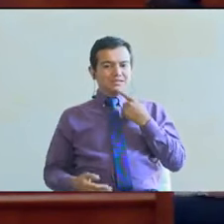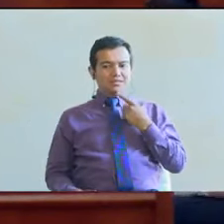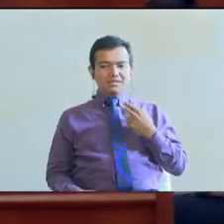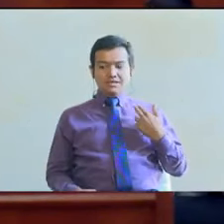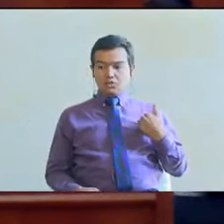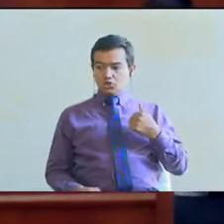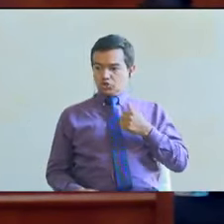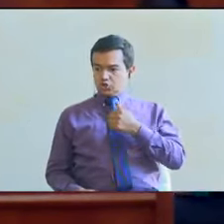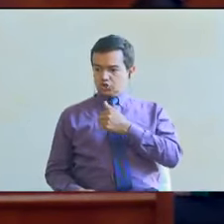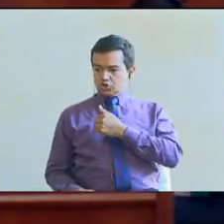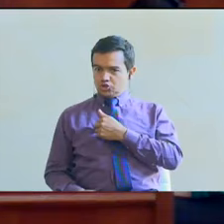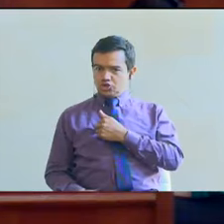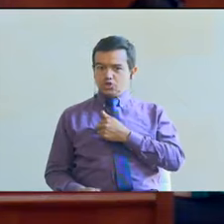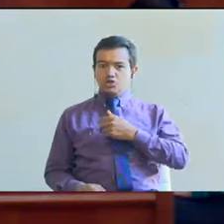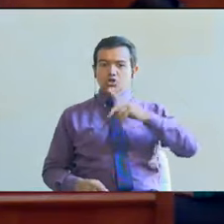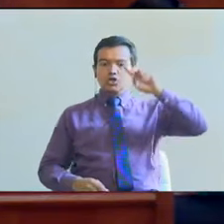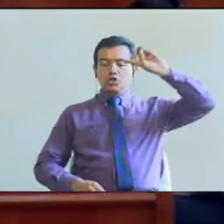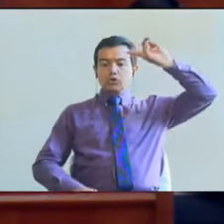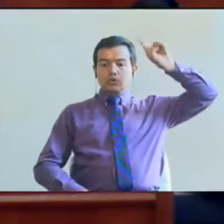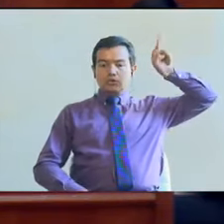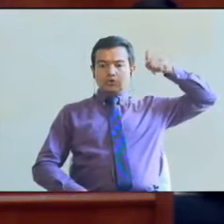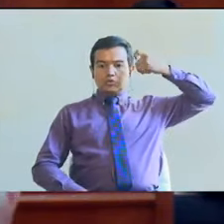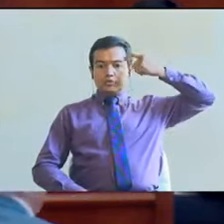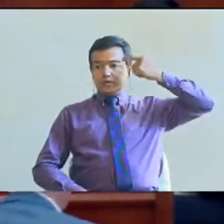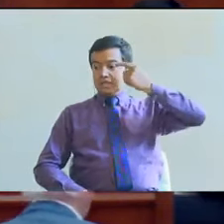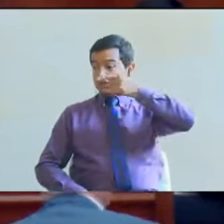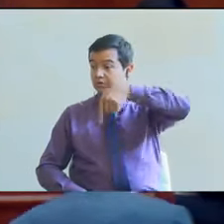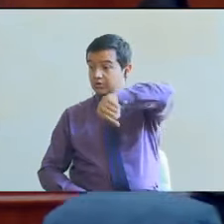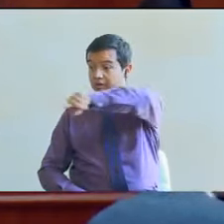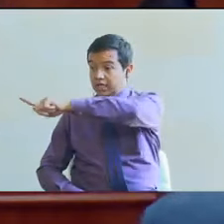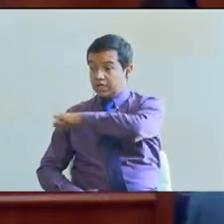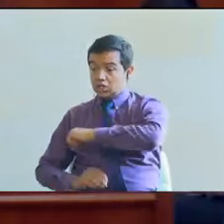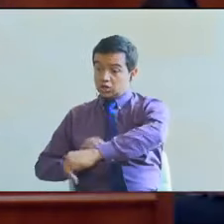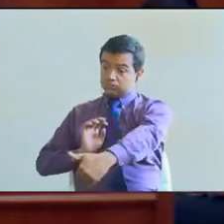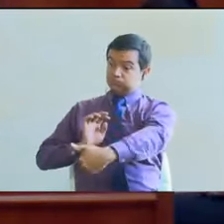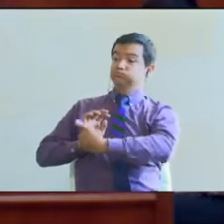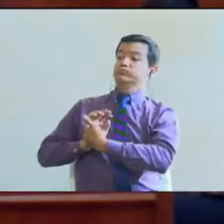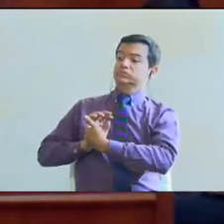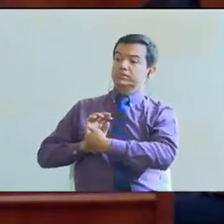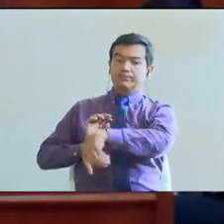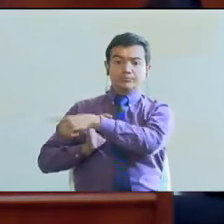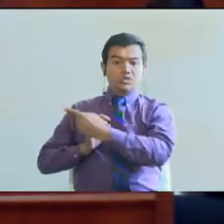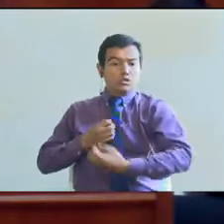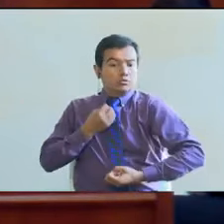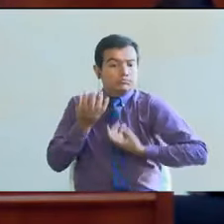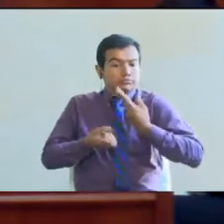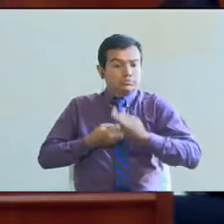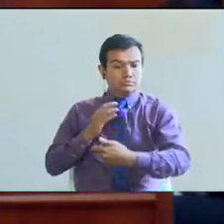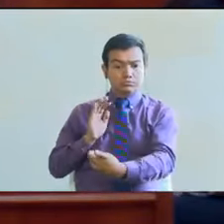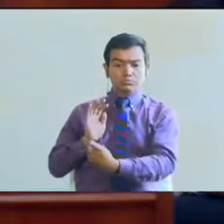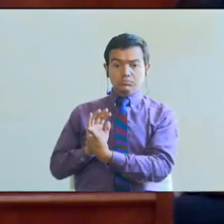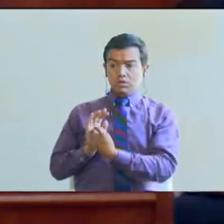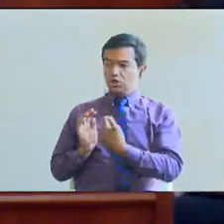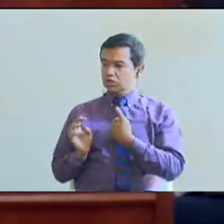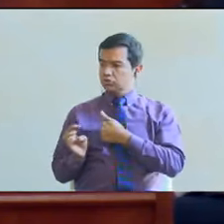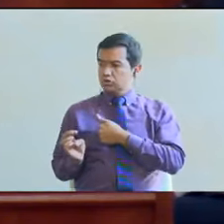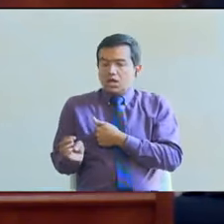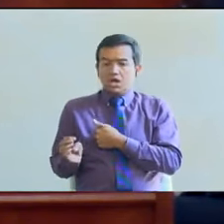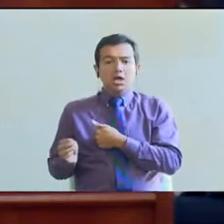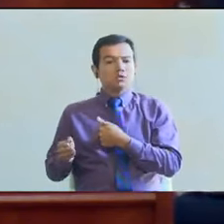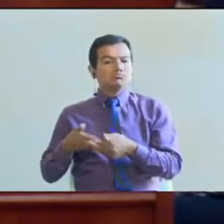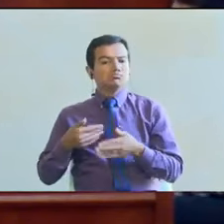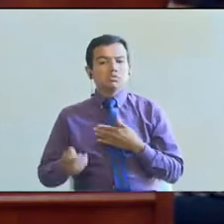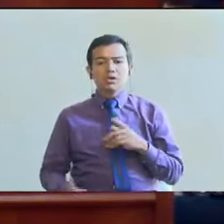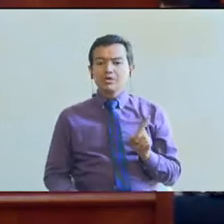la voluntad de un pueblo cuando esta se expresa auténtica y soberana por los causas por los cauces